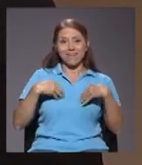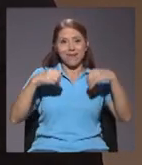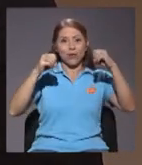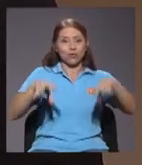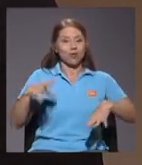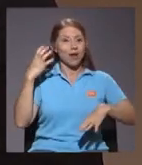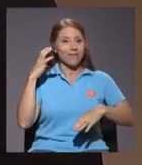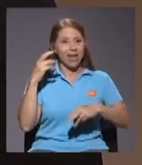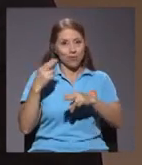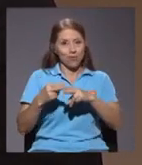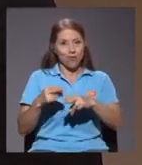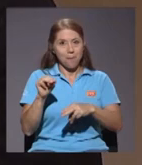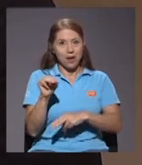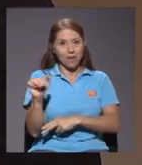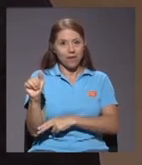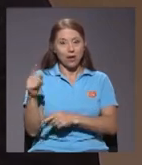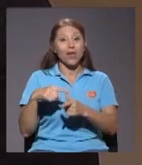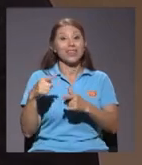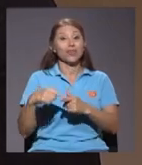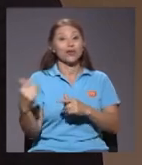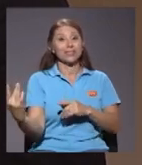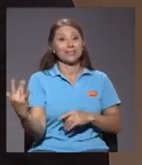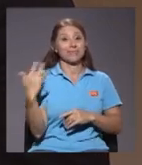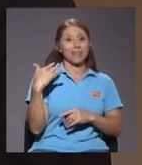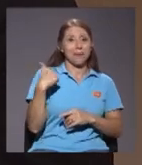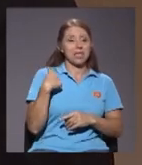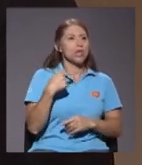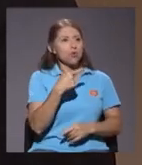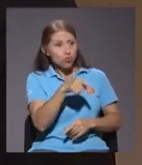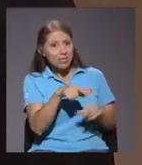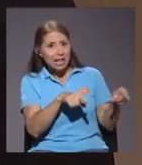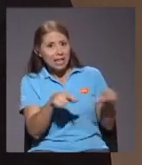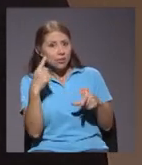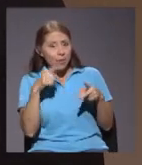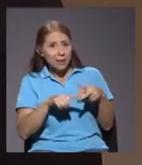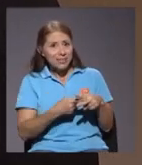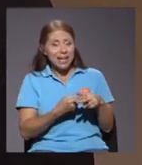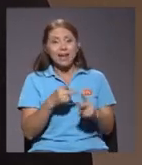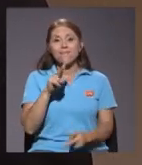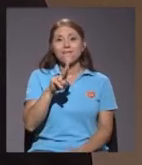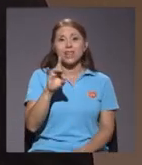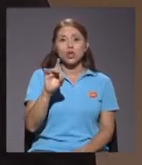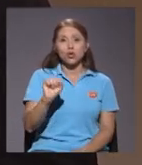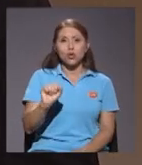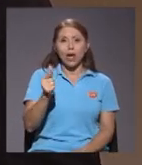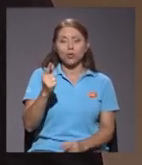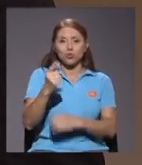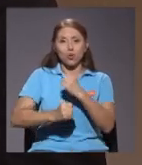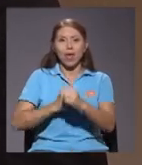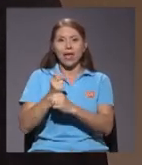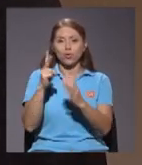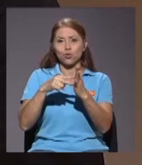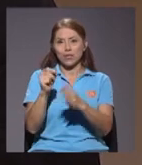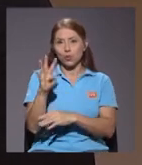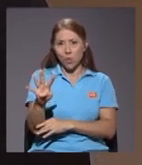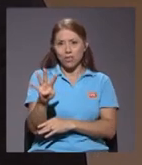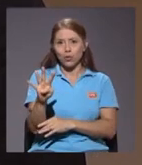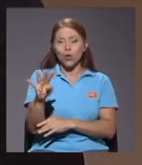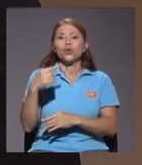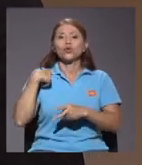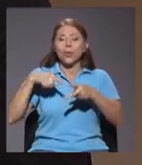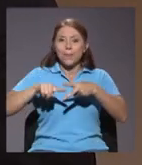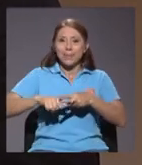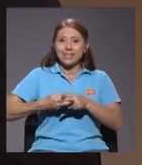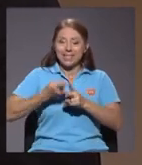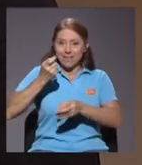y entonces me llamaron usted está listo para empezar el 28 de agosto de 2004 llegué y empecé a trabajar